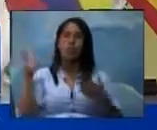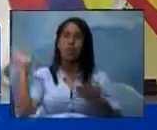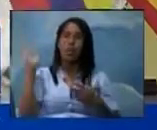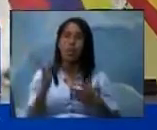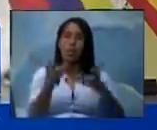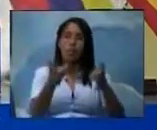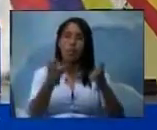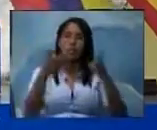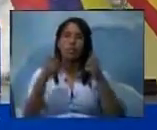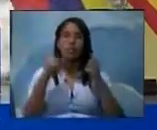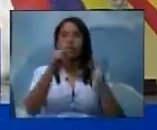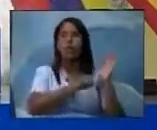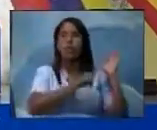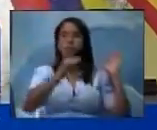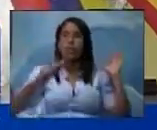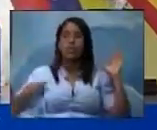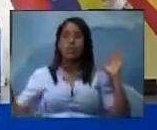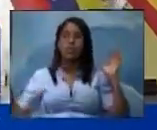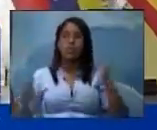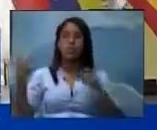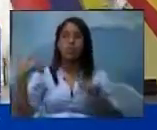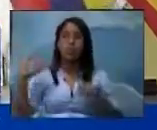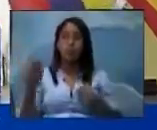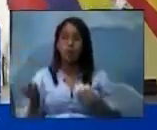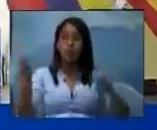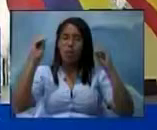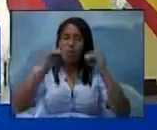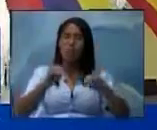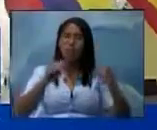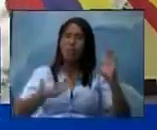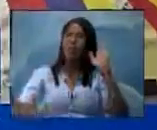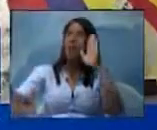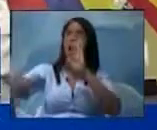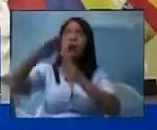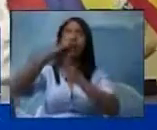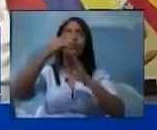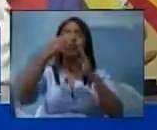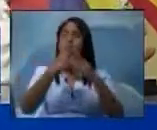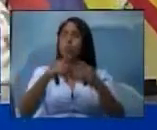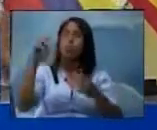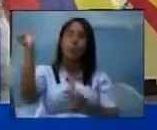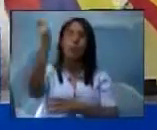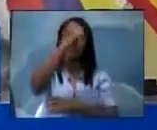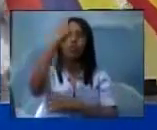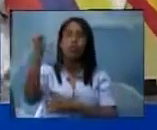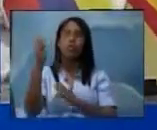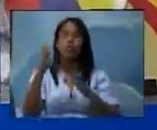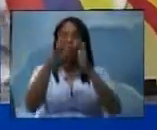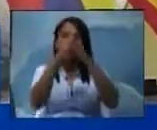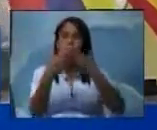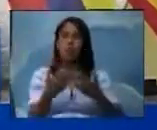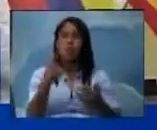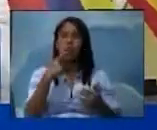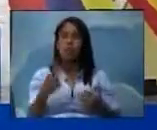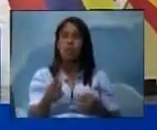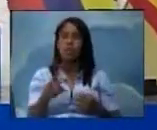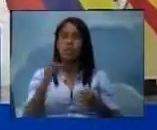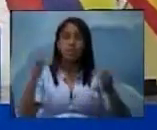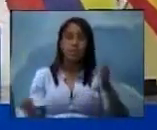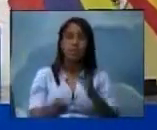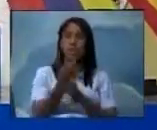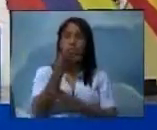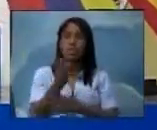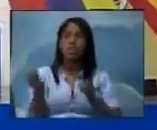hemos recibido del Señor. Tenemos que ponerlo en alto como una antorcha. La Biblia dice que no se enciende